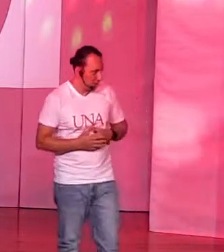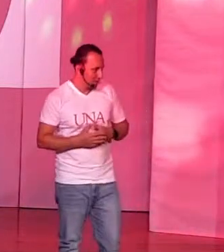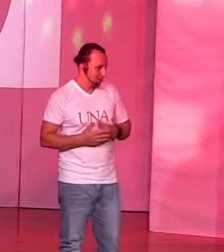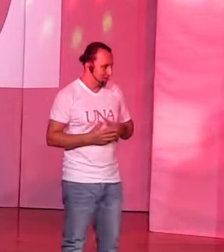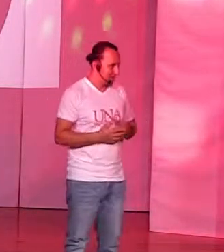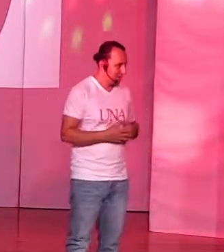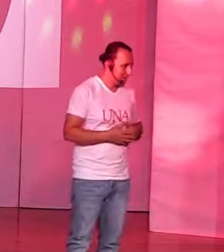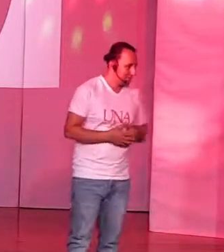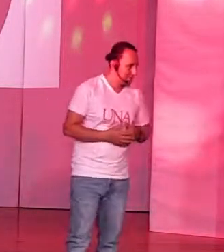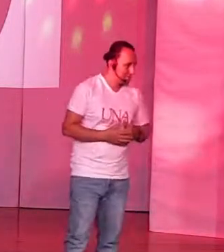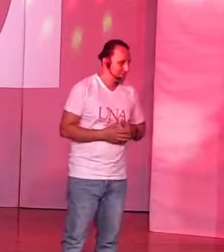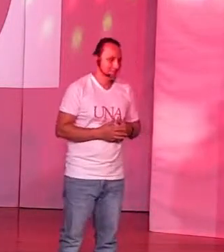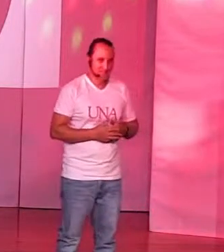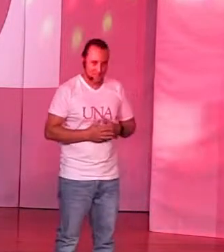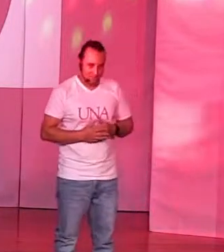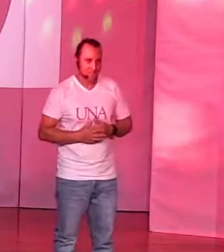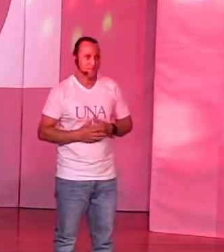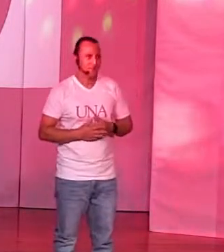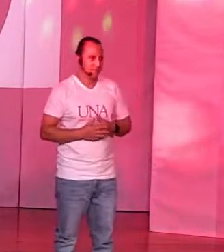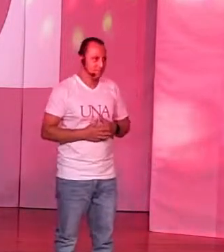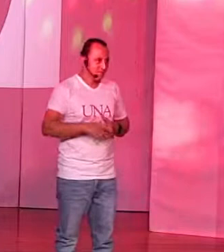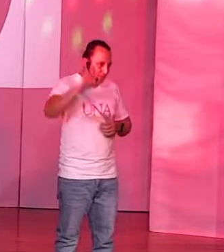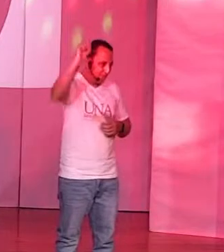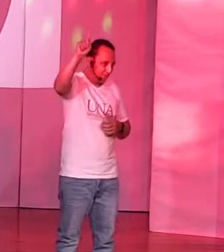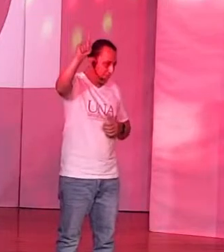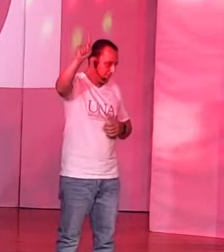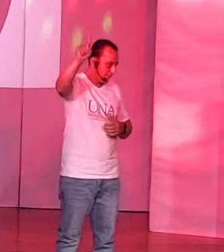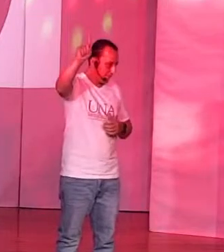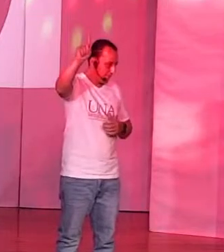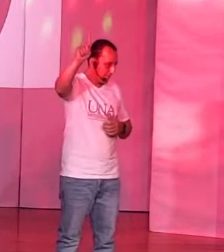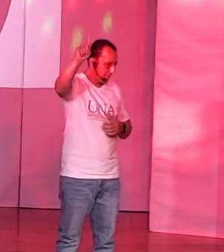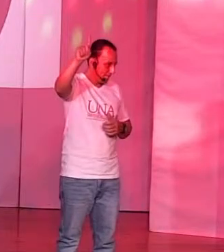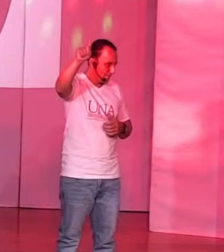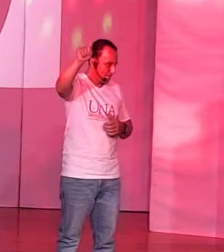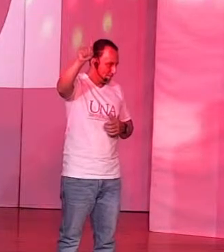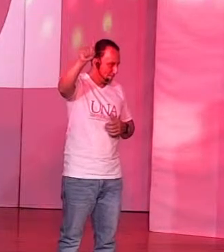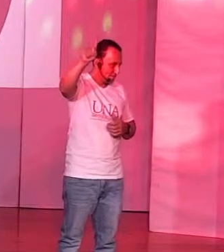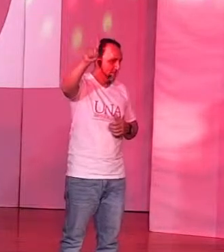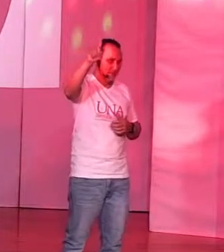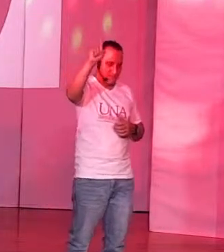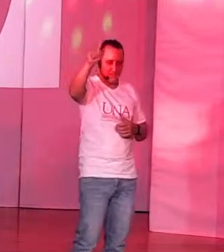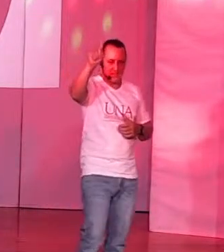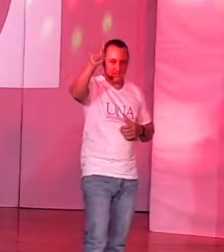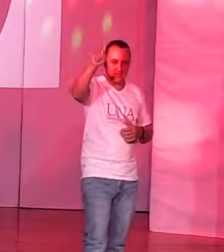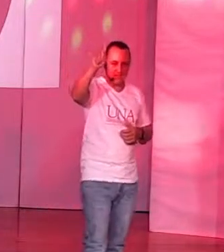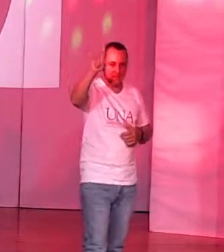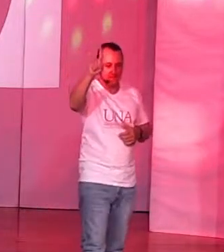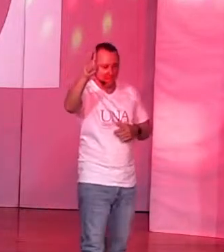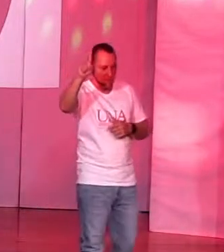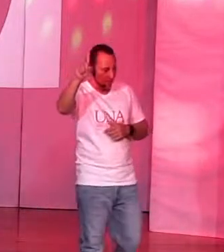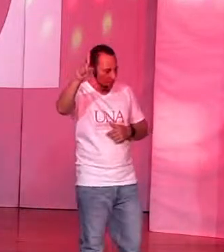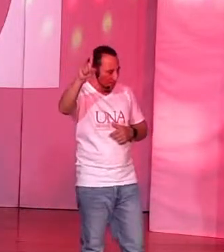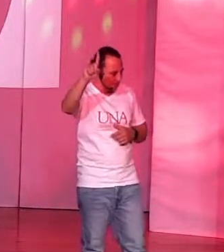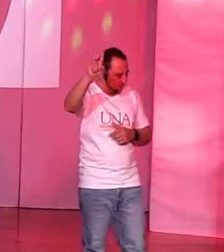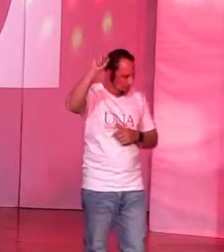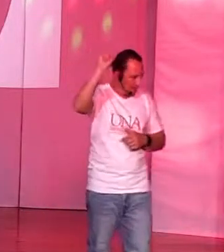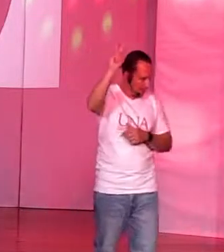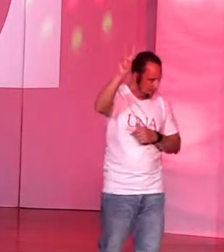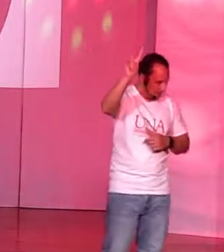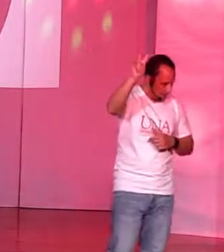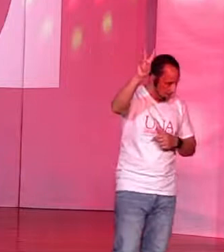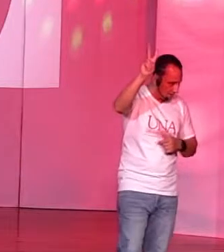recordatorio. Exacto. Entonces, la frase la primera es, en cada página. Ajá. Excelente. Frase